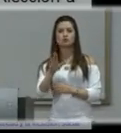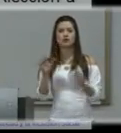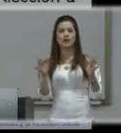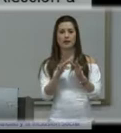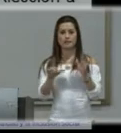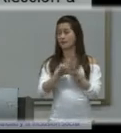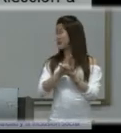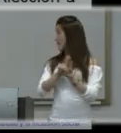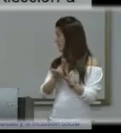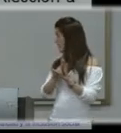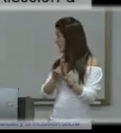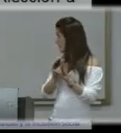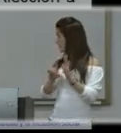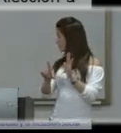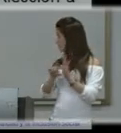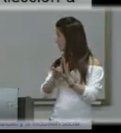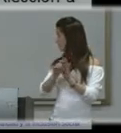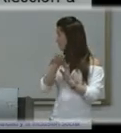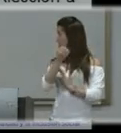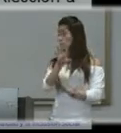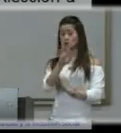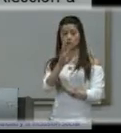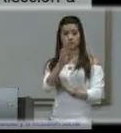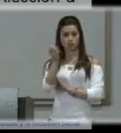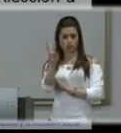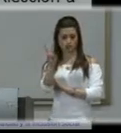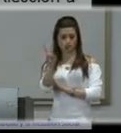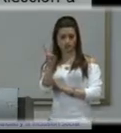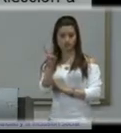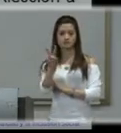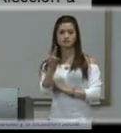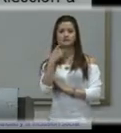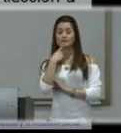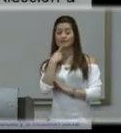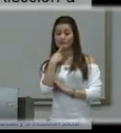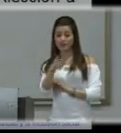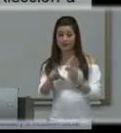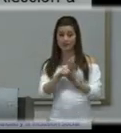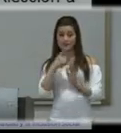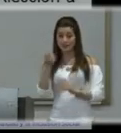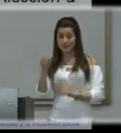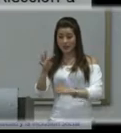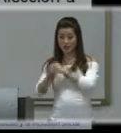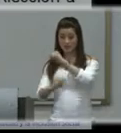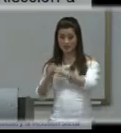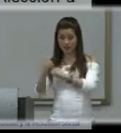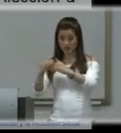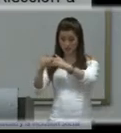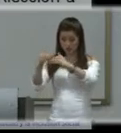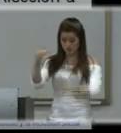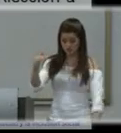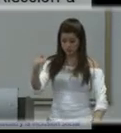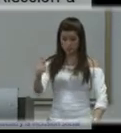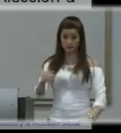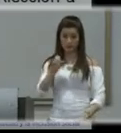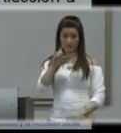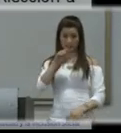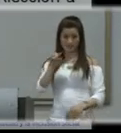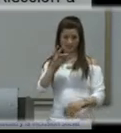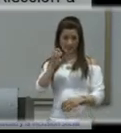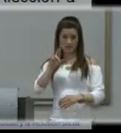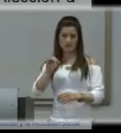el artículo 7 dice, se prohíbe la esterilización a menores de edad, no más. No califica el artículo. Y ese fue